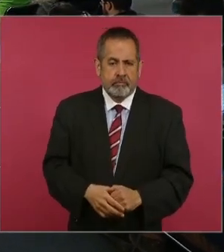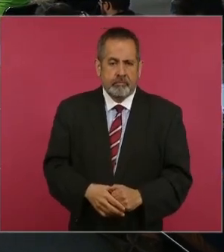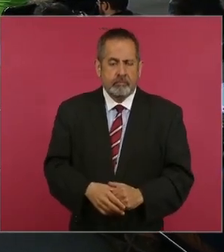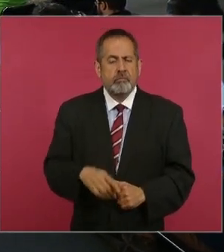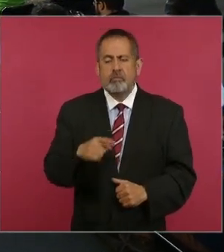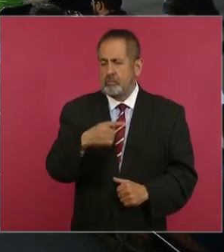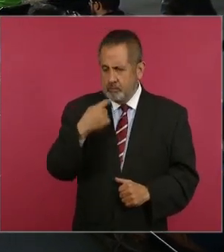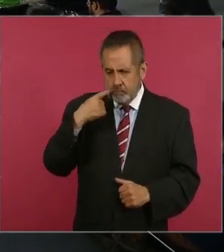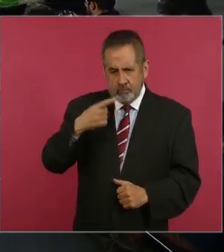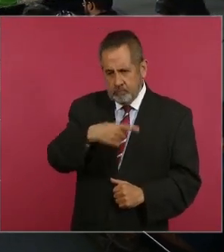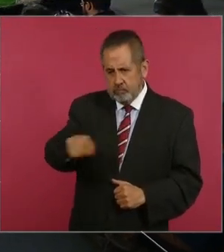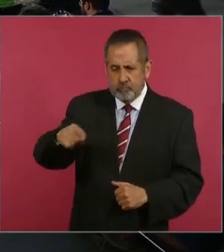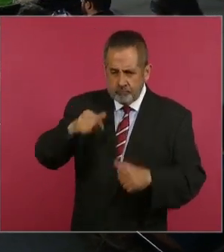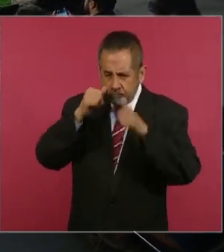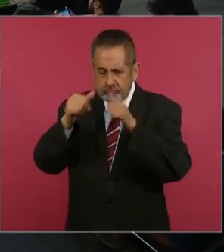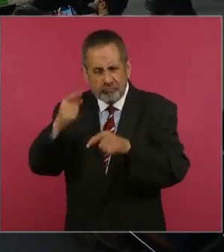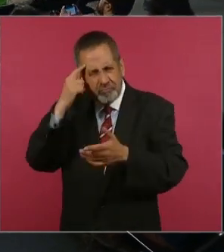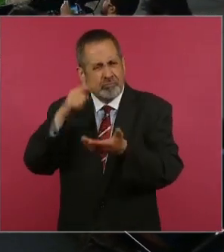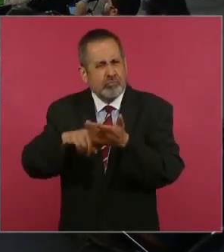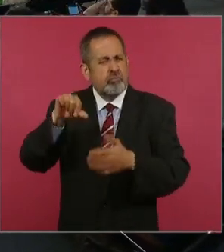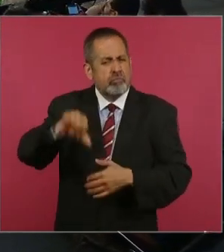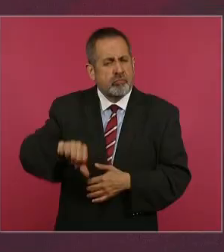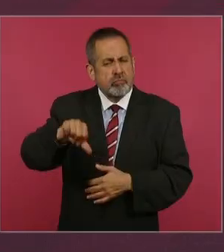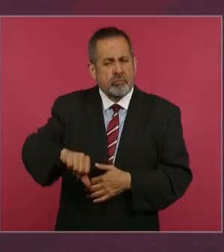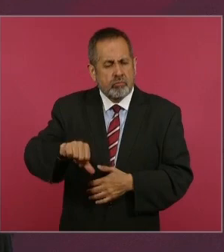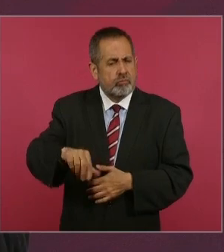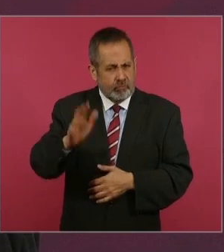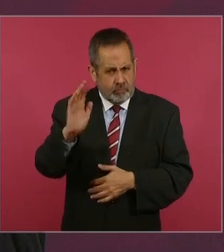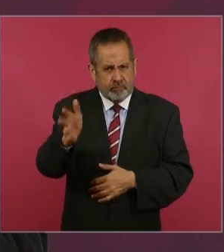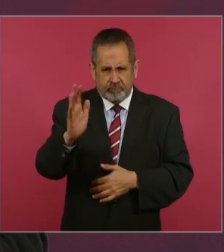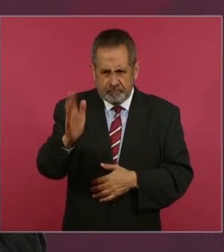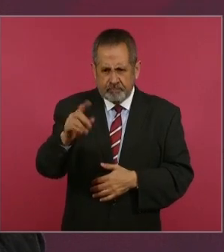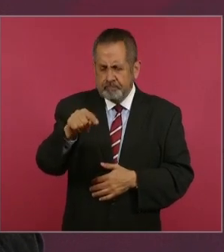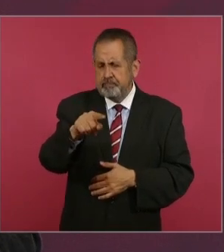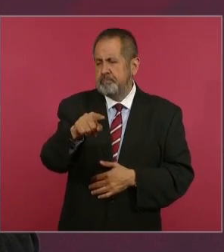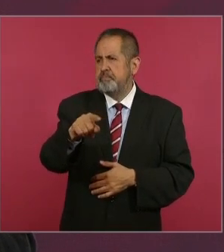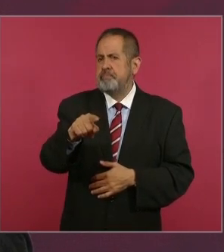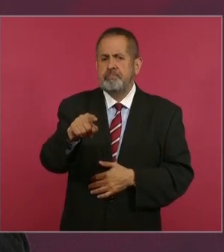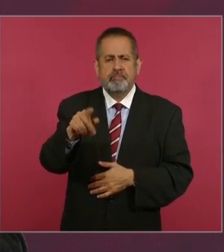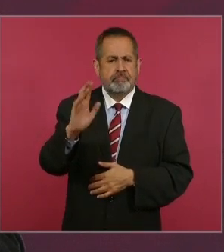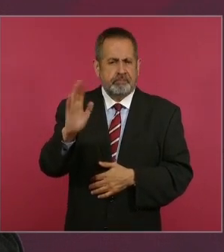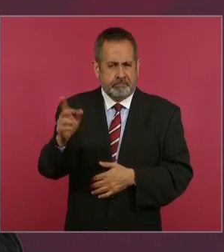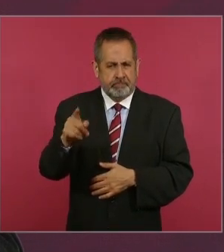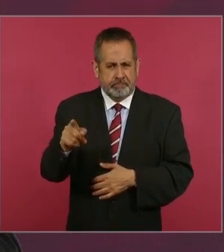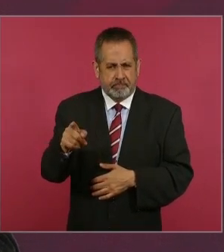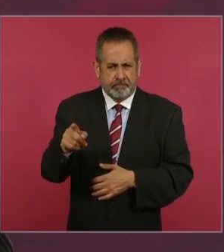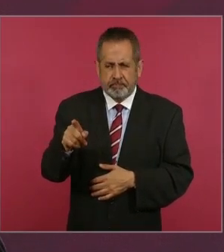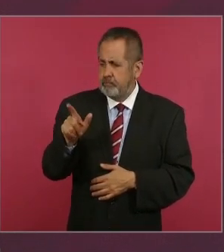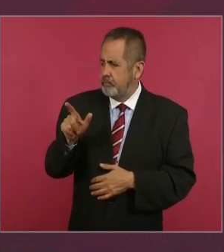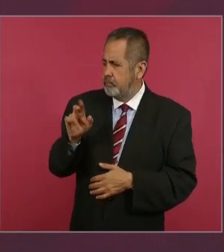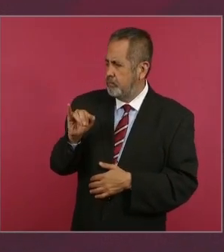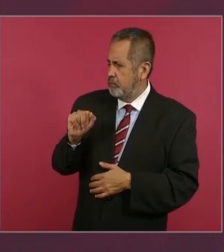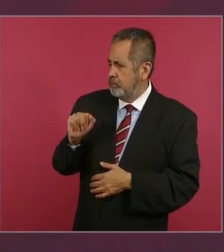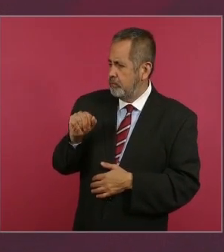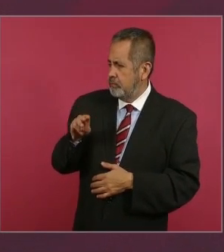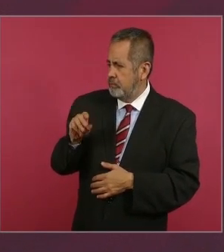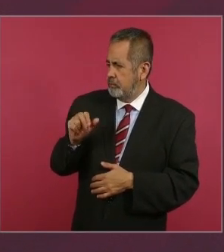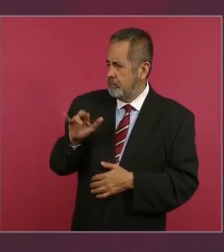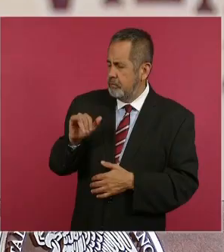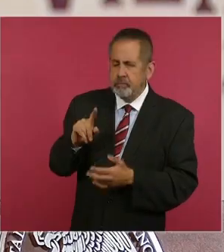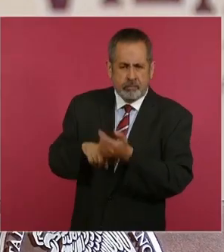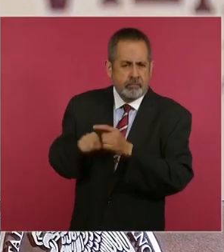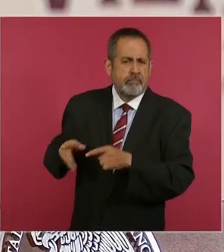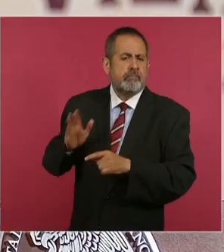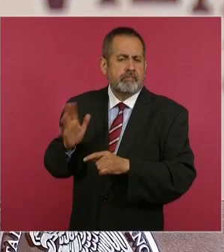atiendan creo que a partir de de hoy ya eh Luisa María va